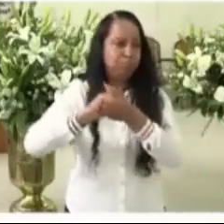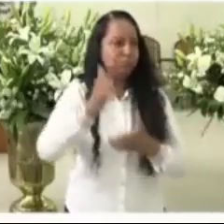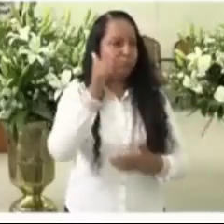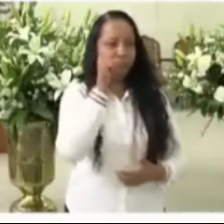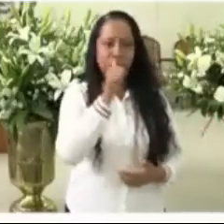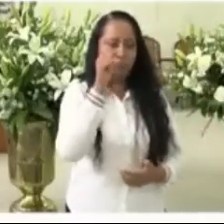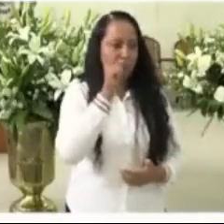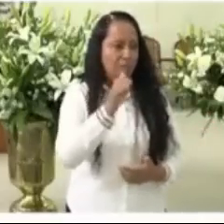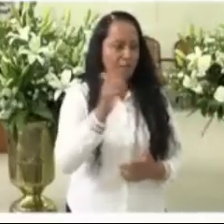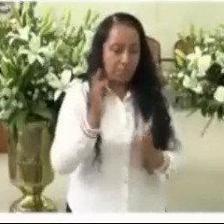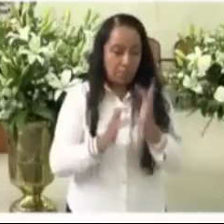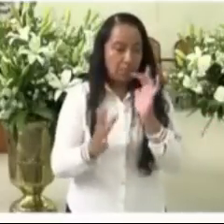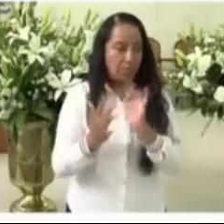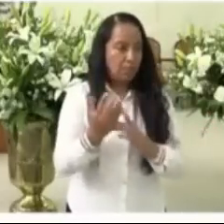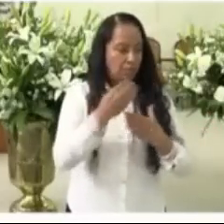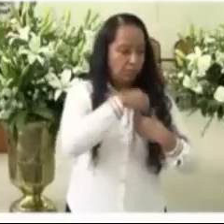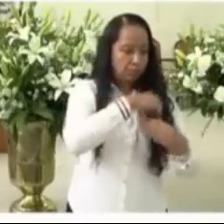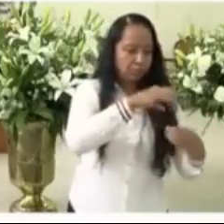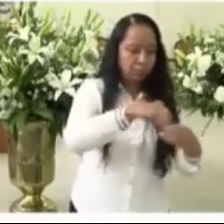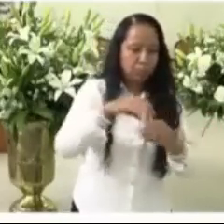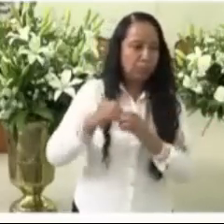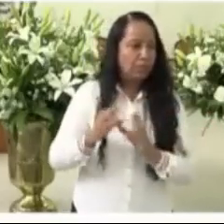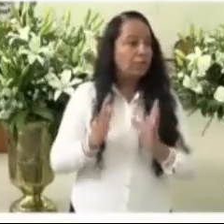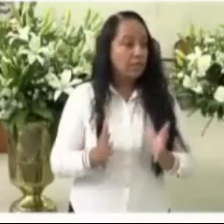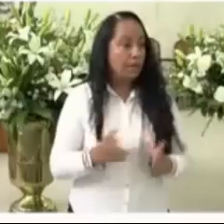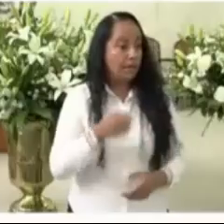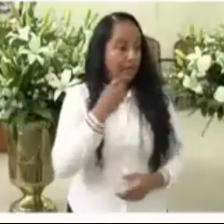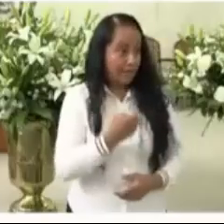justicia, dice Jehová el Señor.